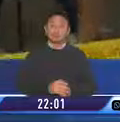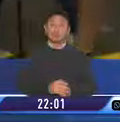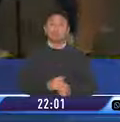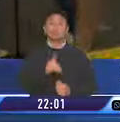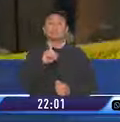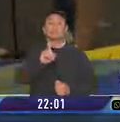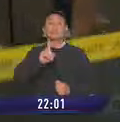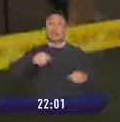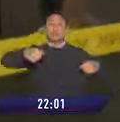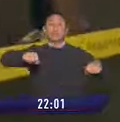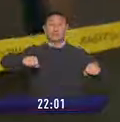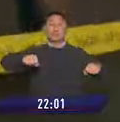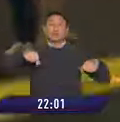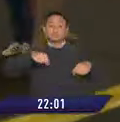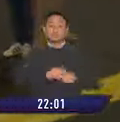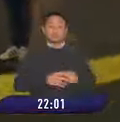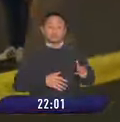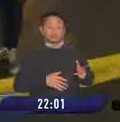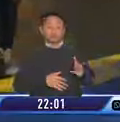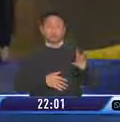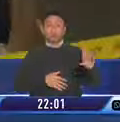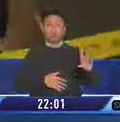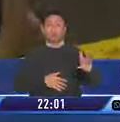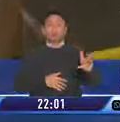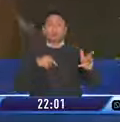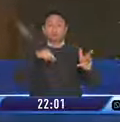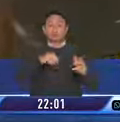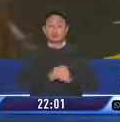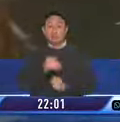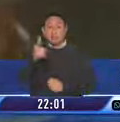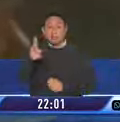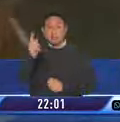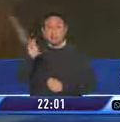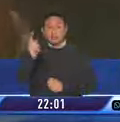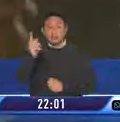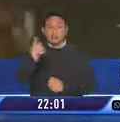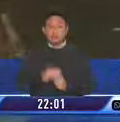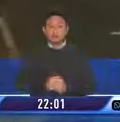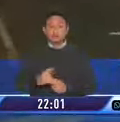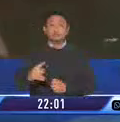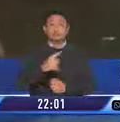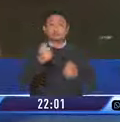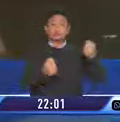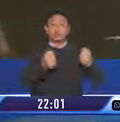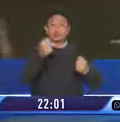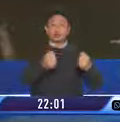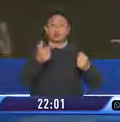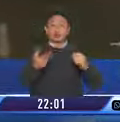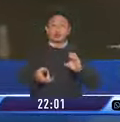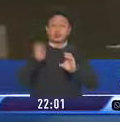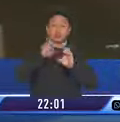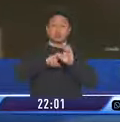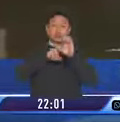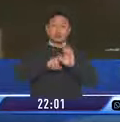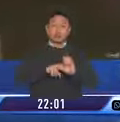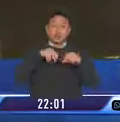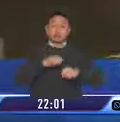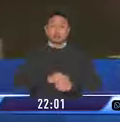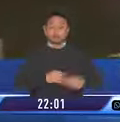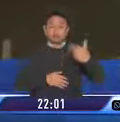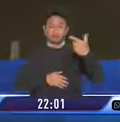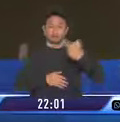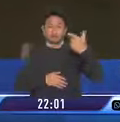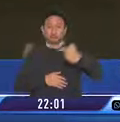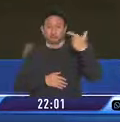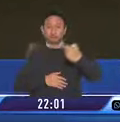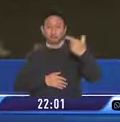una motocicleta, al parecer, llegó y al estilo sicariato impactó el vehículo en donde se movilizaba